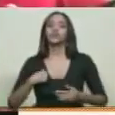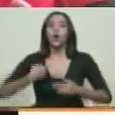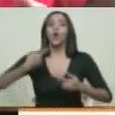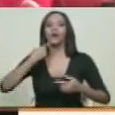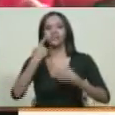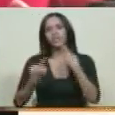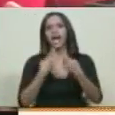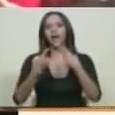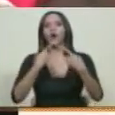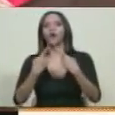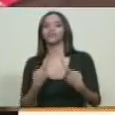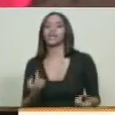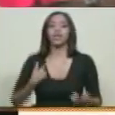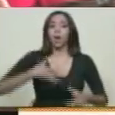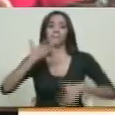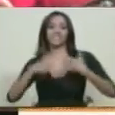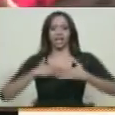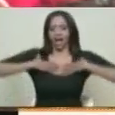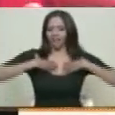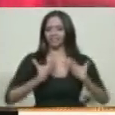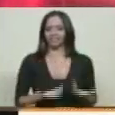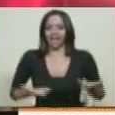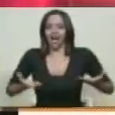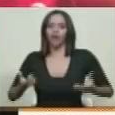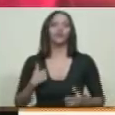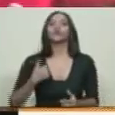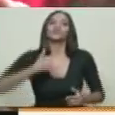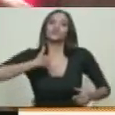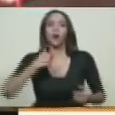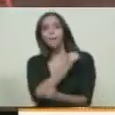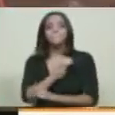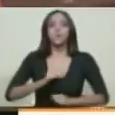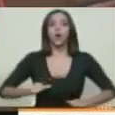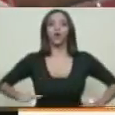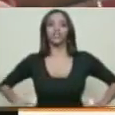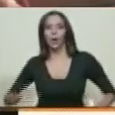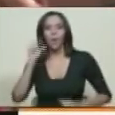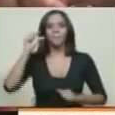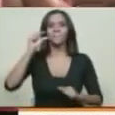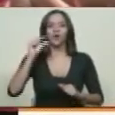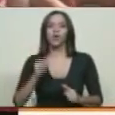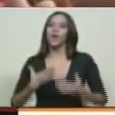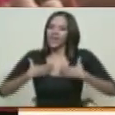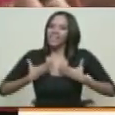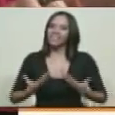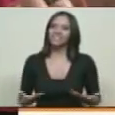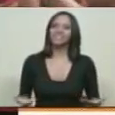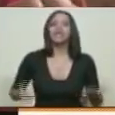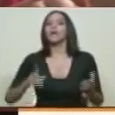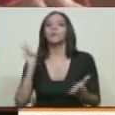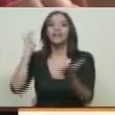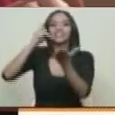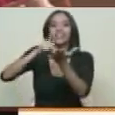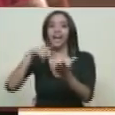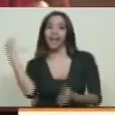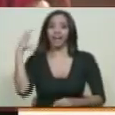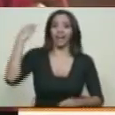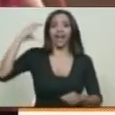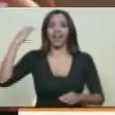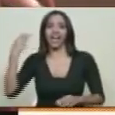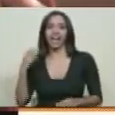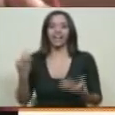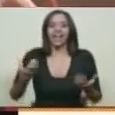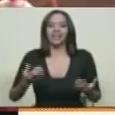una cosa, no es que me siente cansado, yo arranqué de portuguesa, un poquito pues cansado, para llegar a Caracas, los premios que